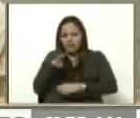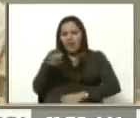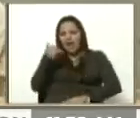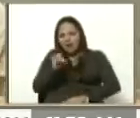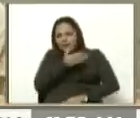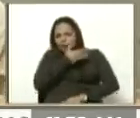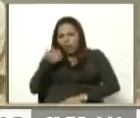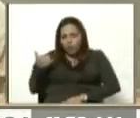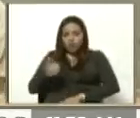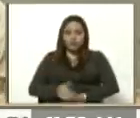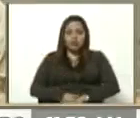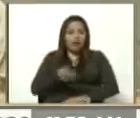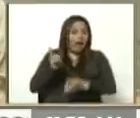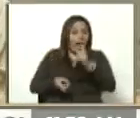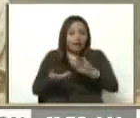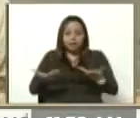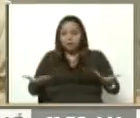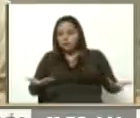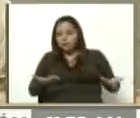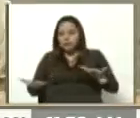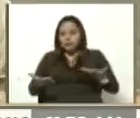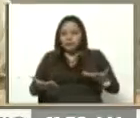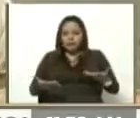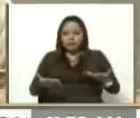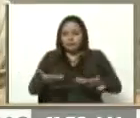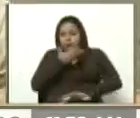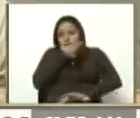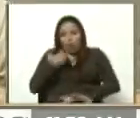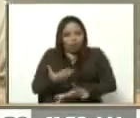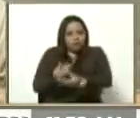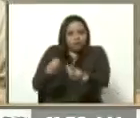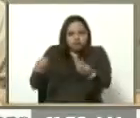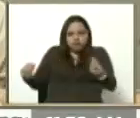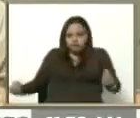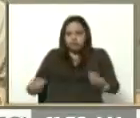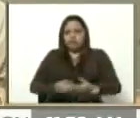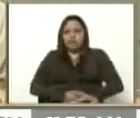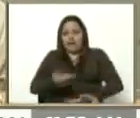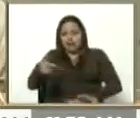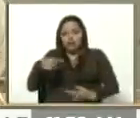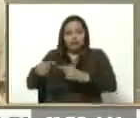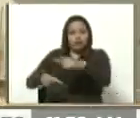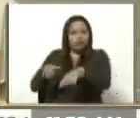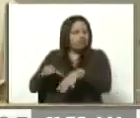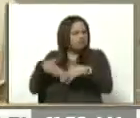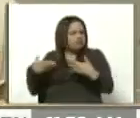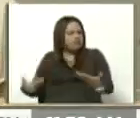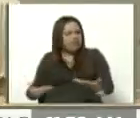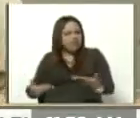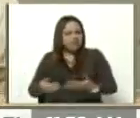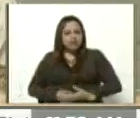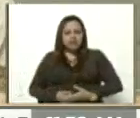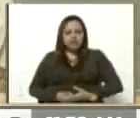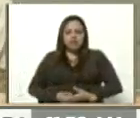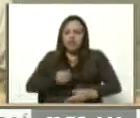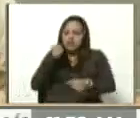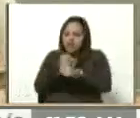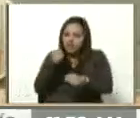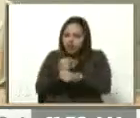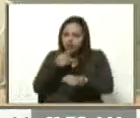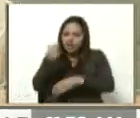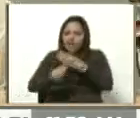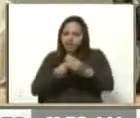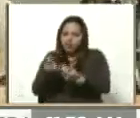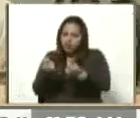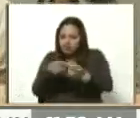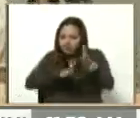De una forma inmesurable se puede decir que esto es una consecuencia del efecto que en materia económica se